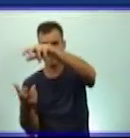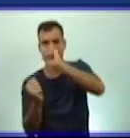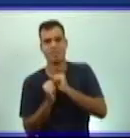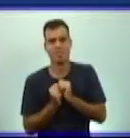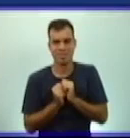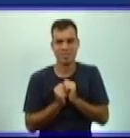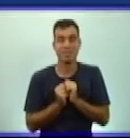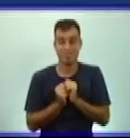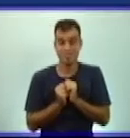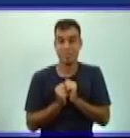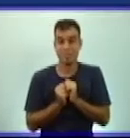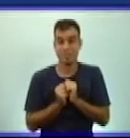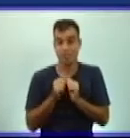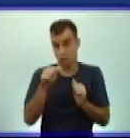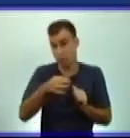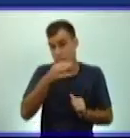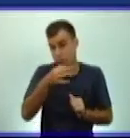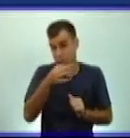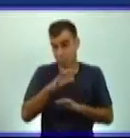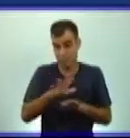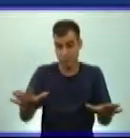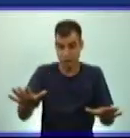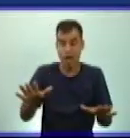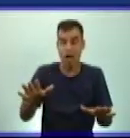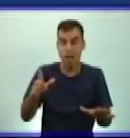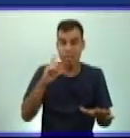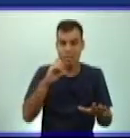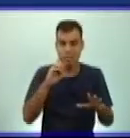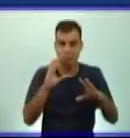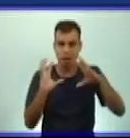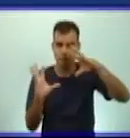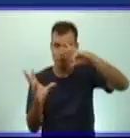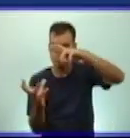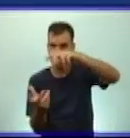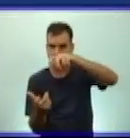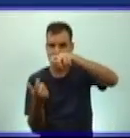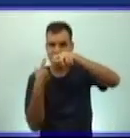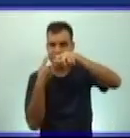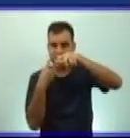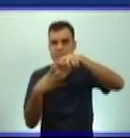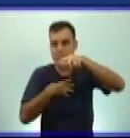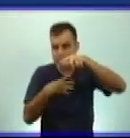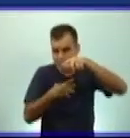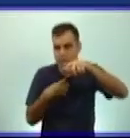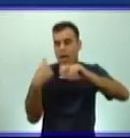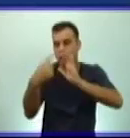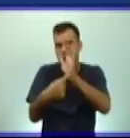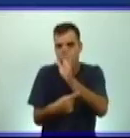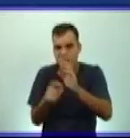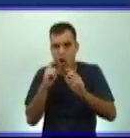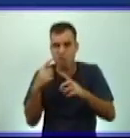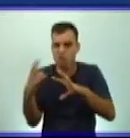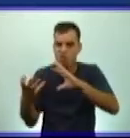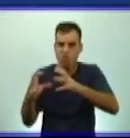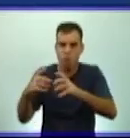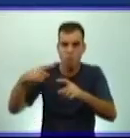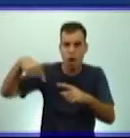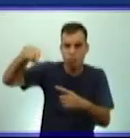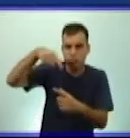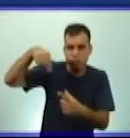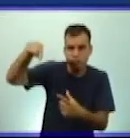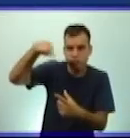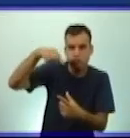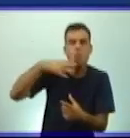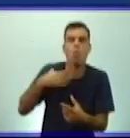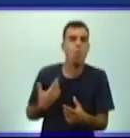por supuesto, estamos mencionando o hemos dicho que los planetas describen su movimiento también rotacional. Por tanto, podríamos incorporar una